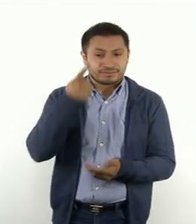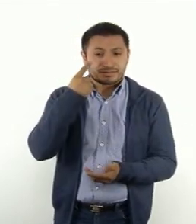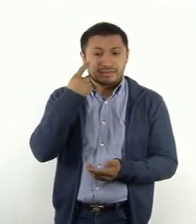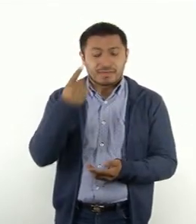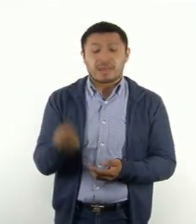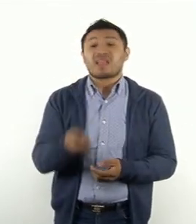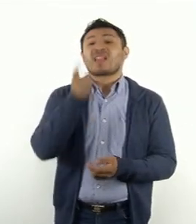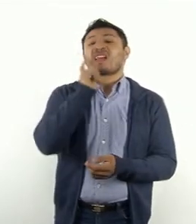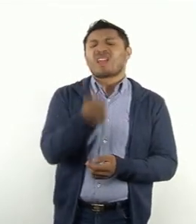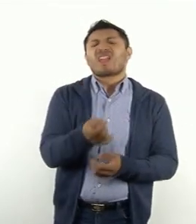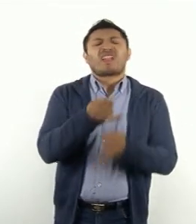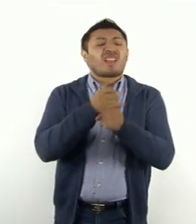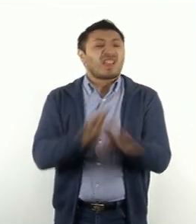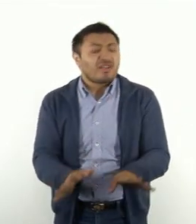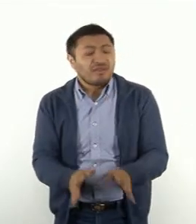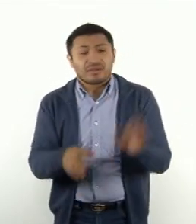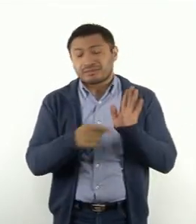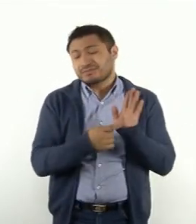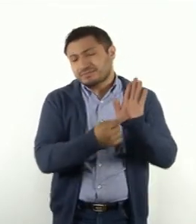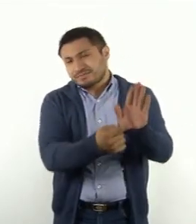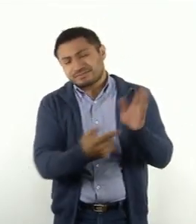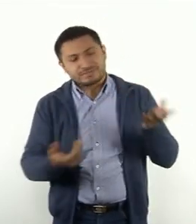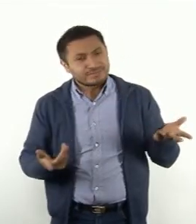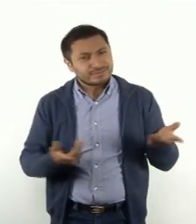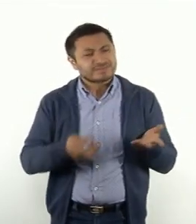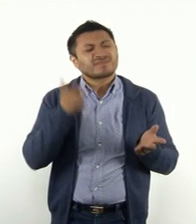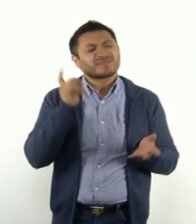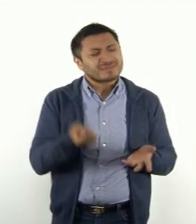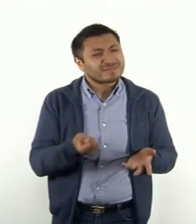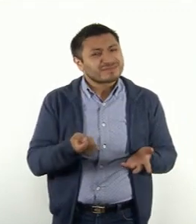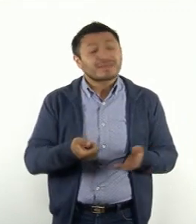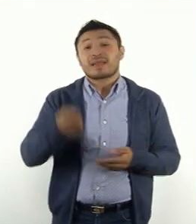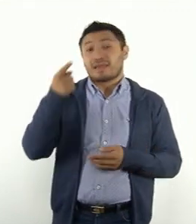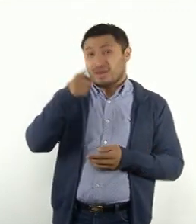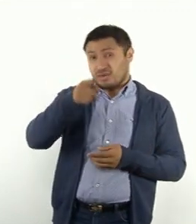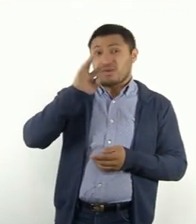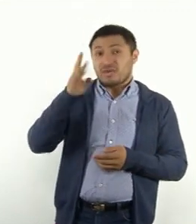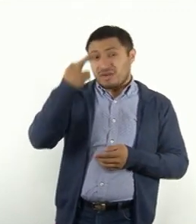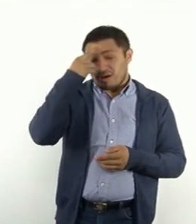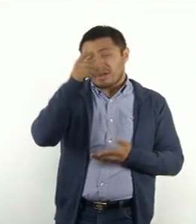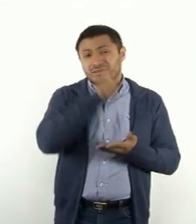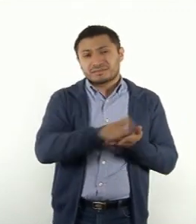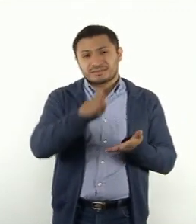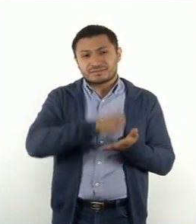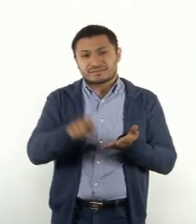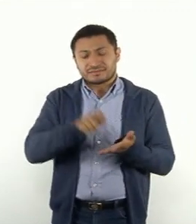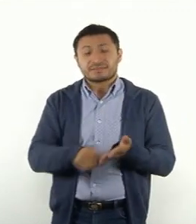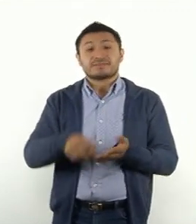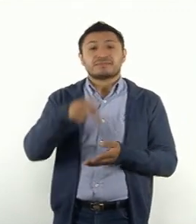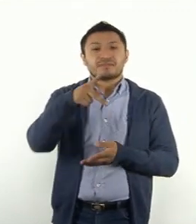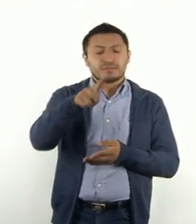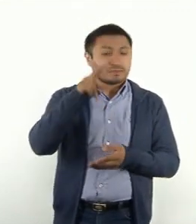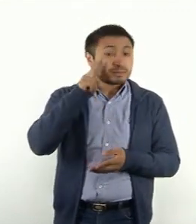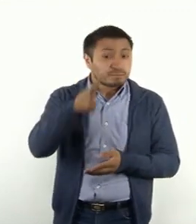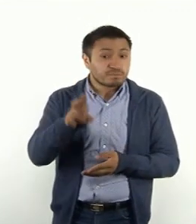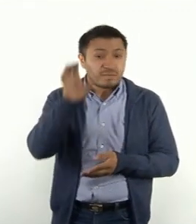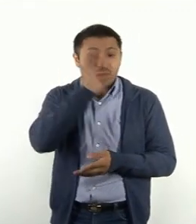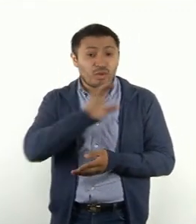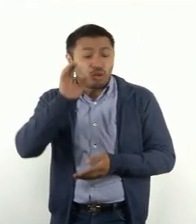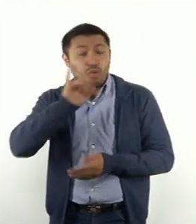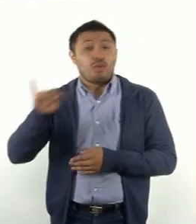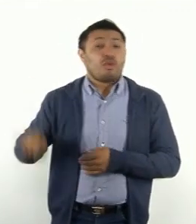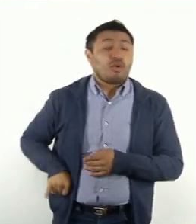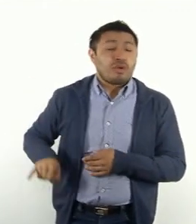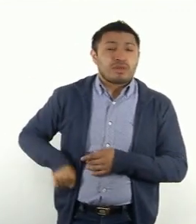informa al respecto la siguiente cápsula. Recuerden tomar nota de aquello que llame su atención y